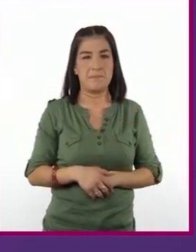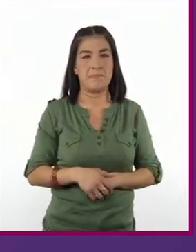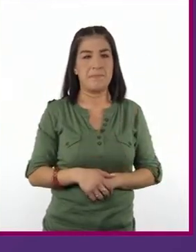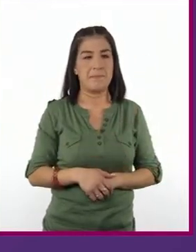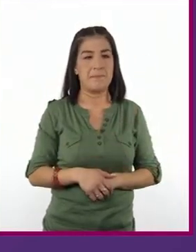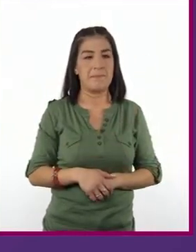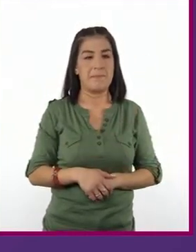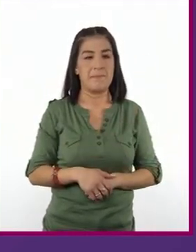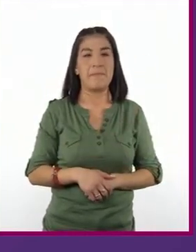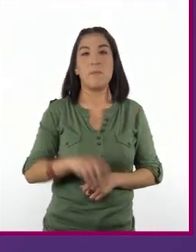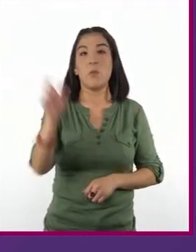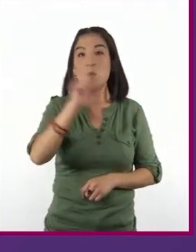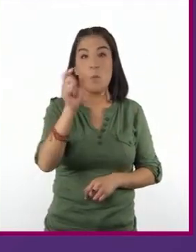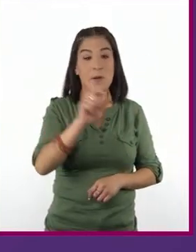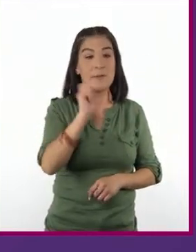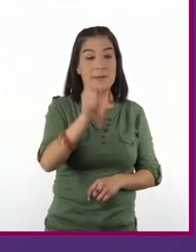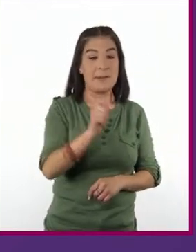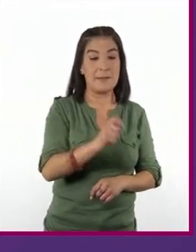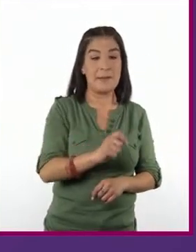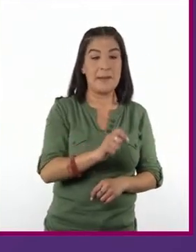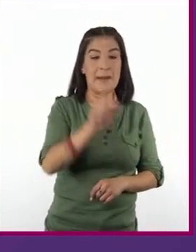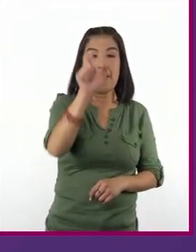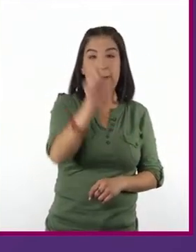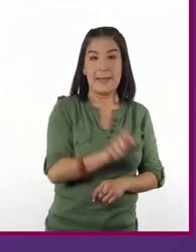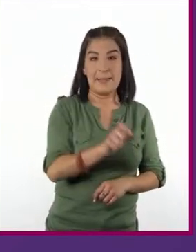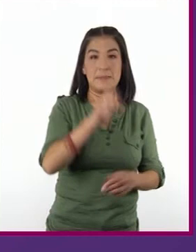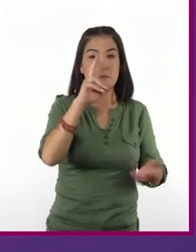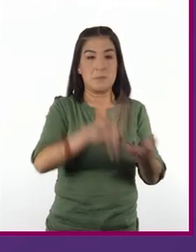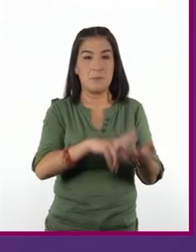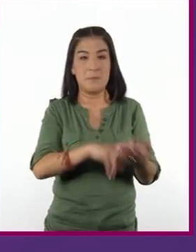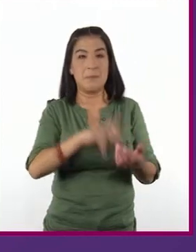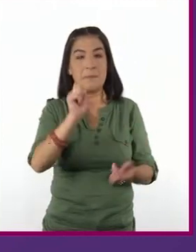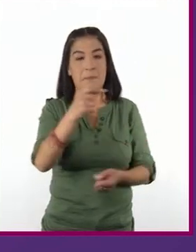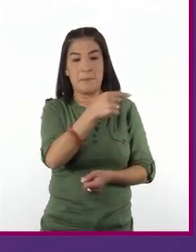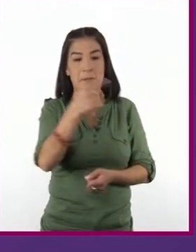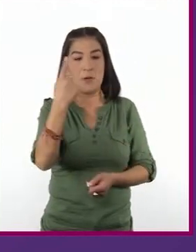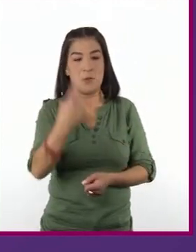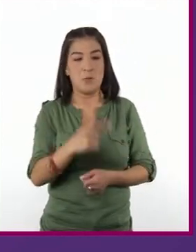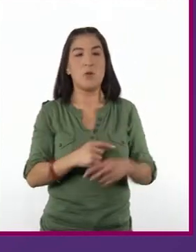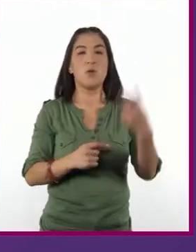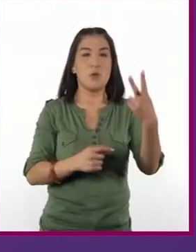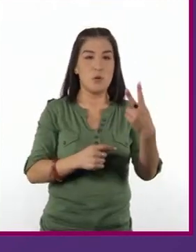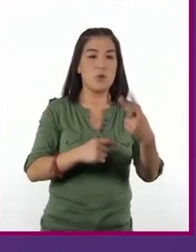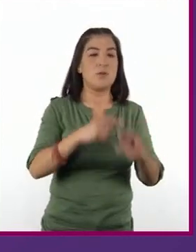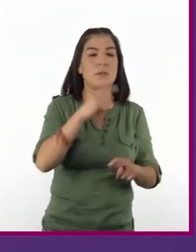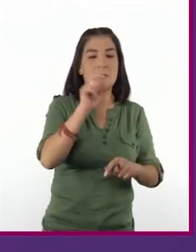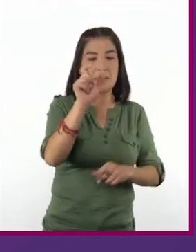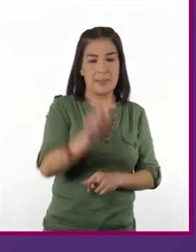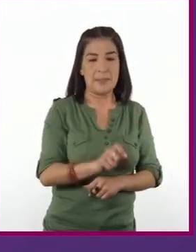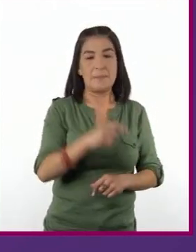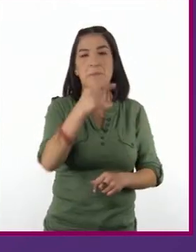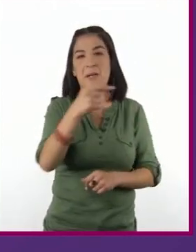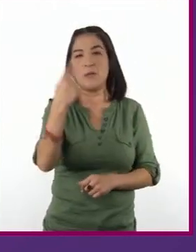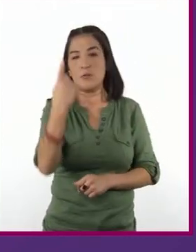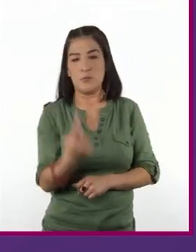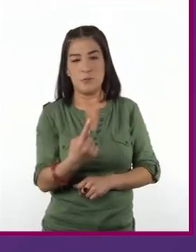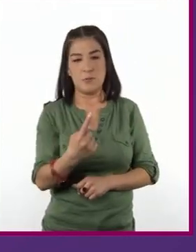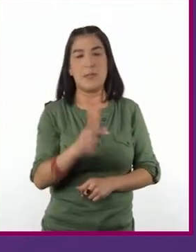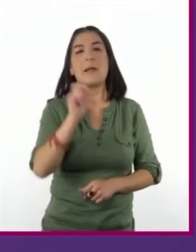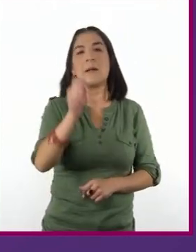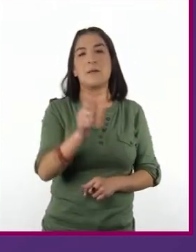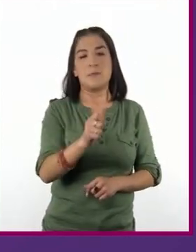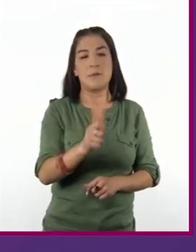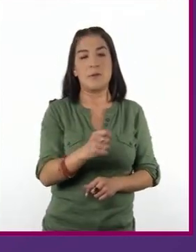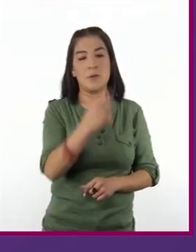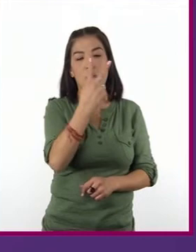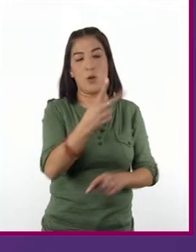Continuamos cuando x vale menos 1. Sustituimos en la ecuación y igual a 2x menos 1. Nos queda y igual a 2